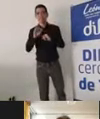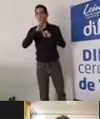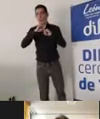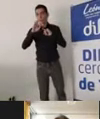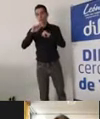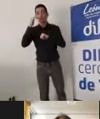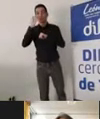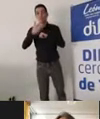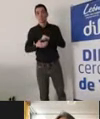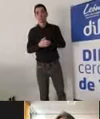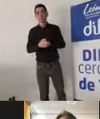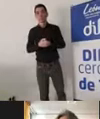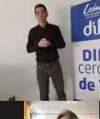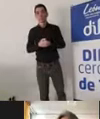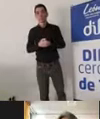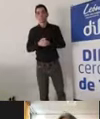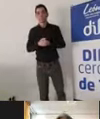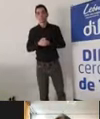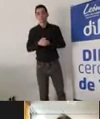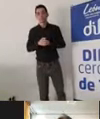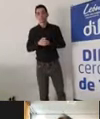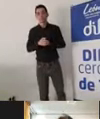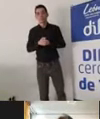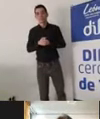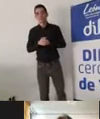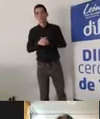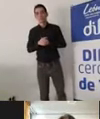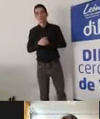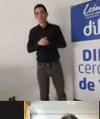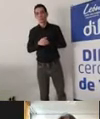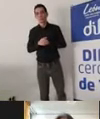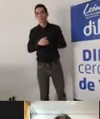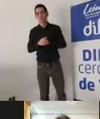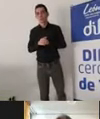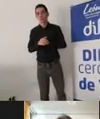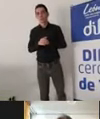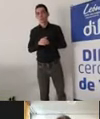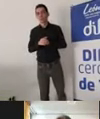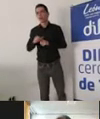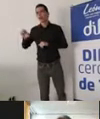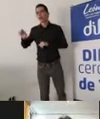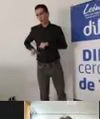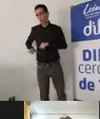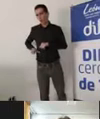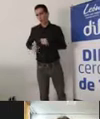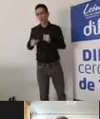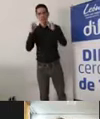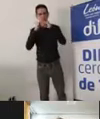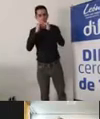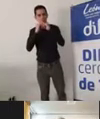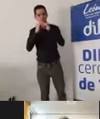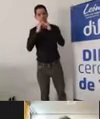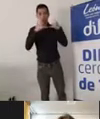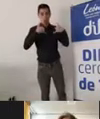con cuál es la relación Estado-joven, cuál es esa relación que hay entre las instituciones y la juventud, cuál es esa relación que hay entre